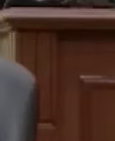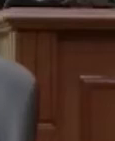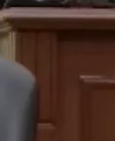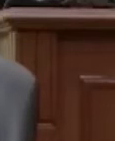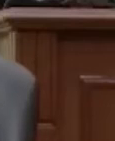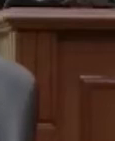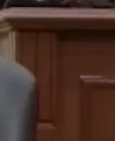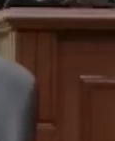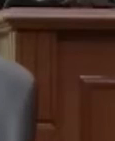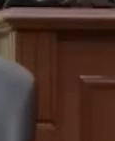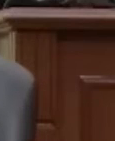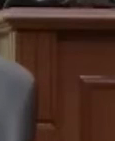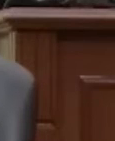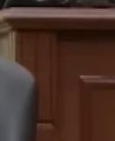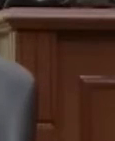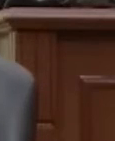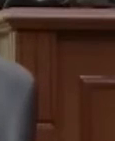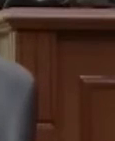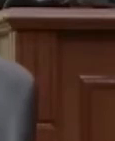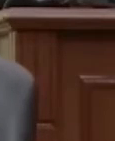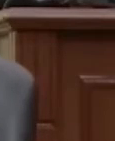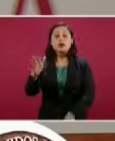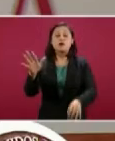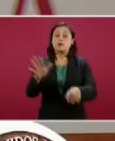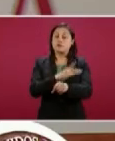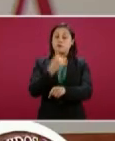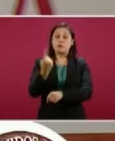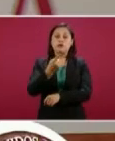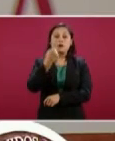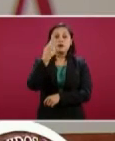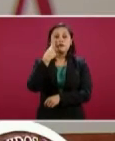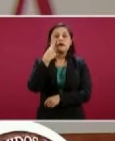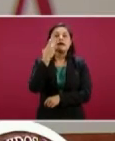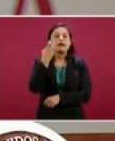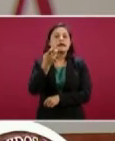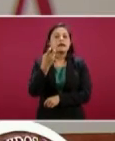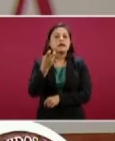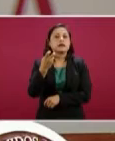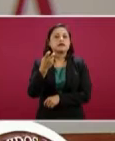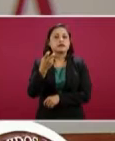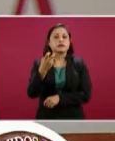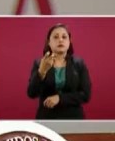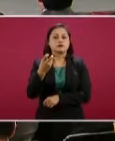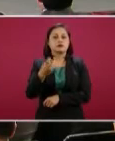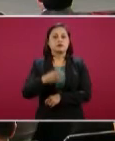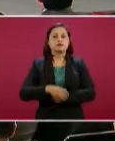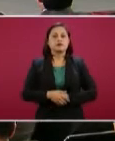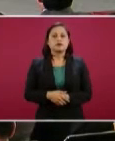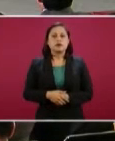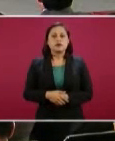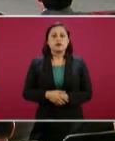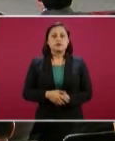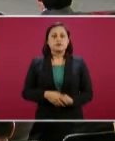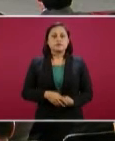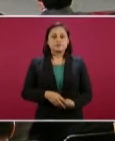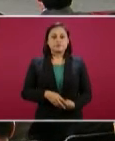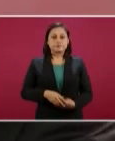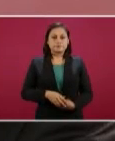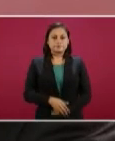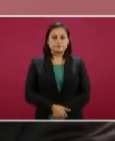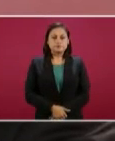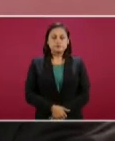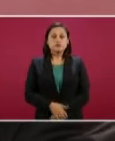de Comunicaciones, o aún más grave y adeudo importante, como el histórico que tiene que